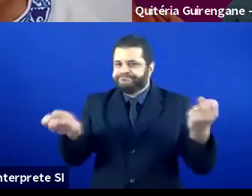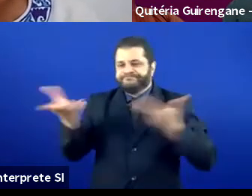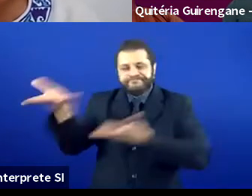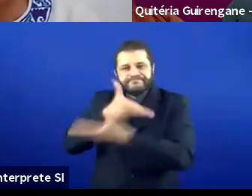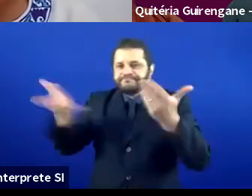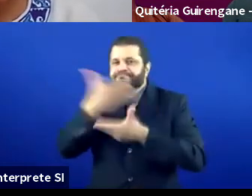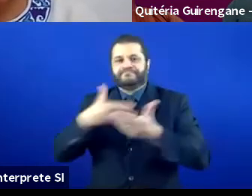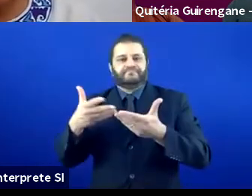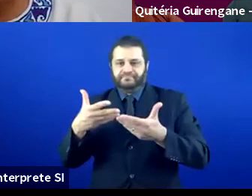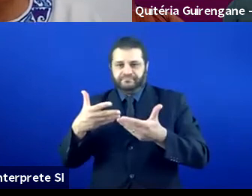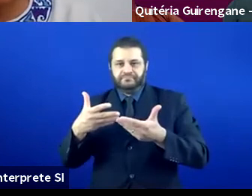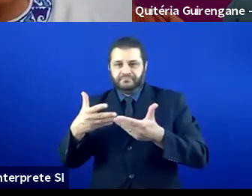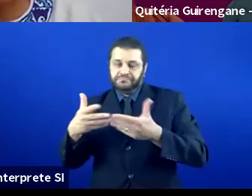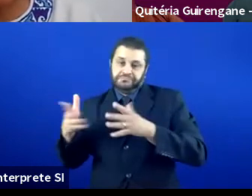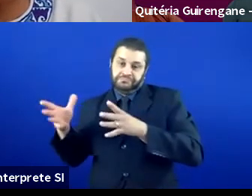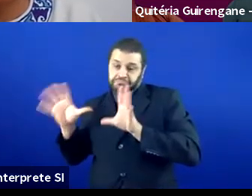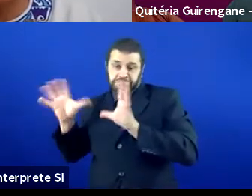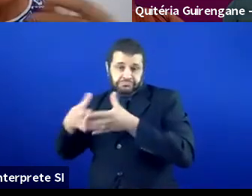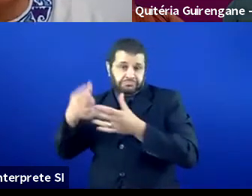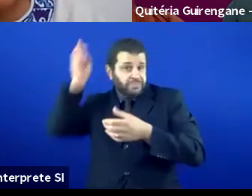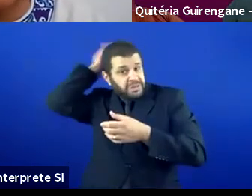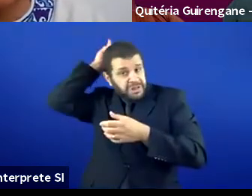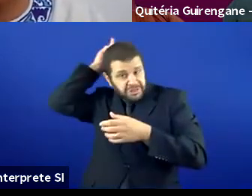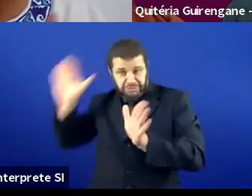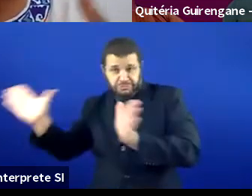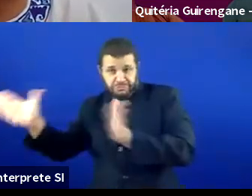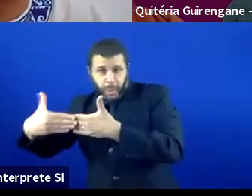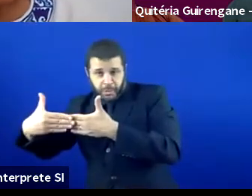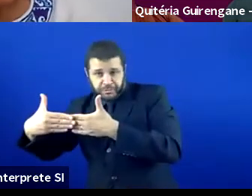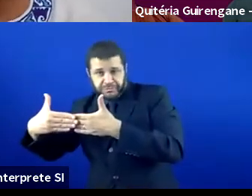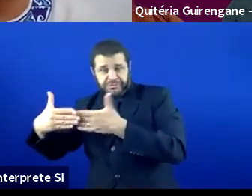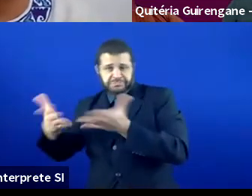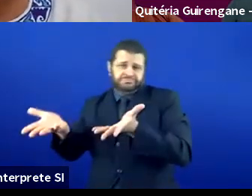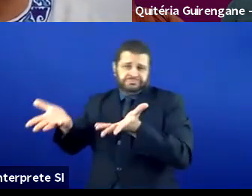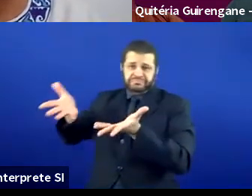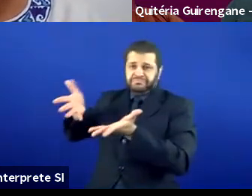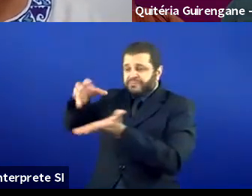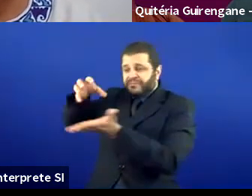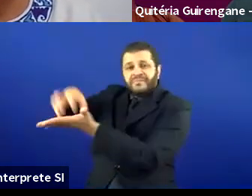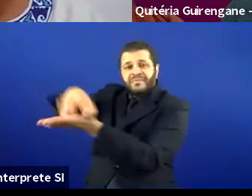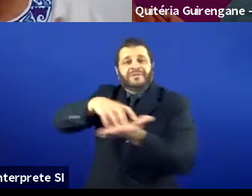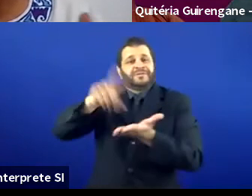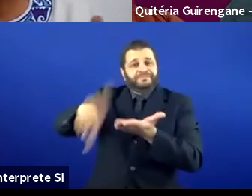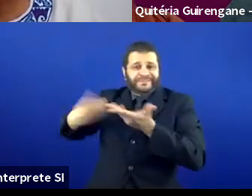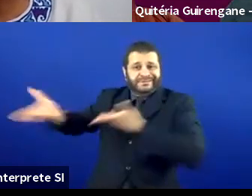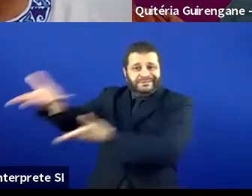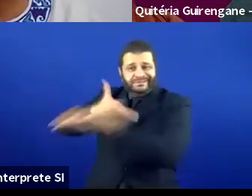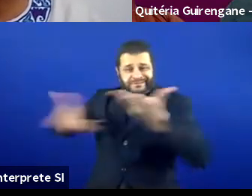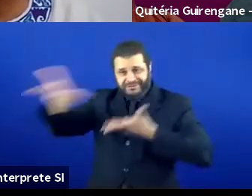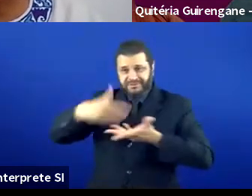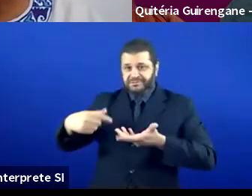¿cuánto decimos nosotras? ¿Cómo transitamos las indígenas a entender también la